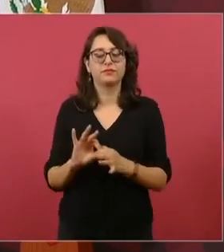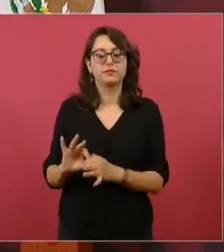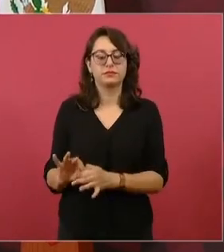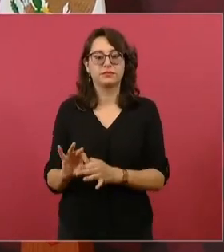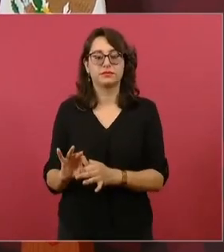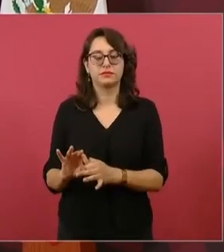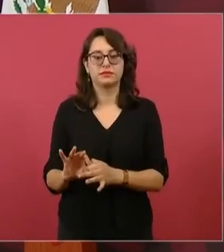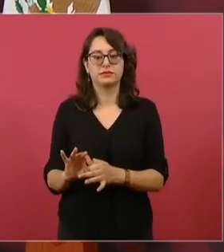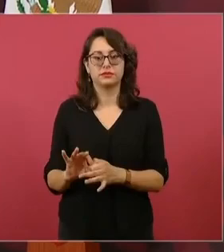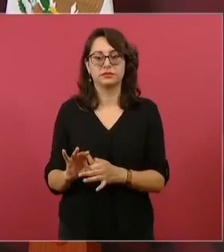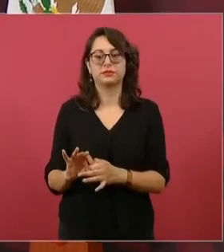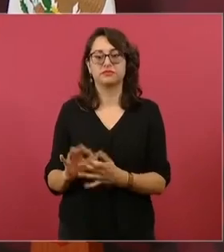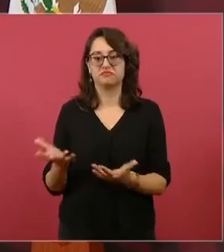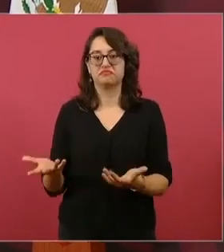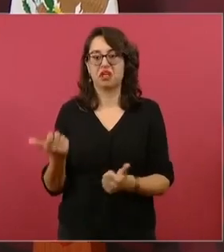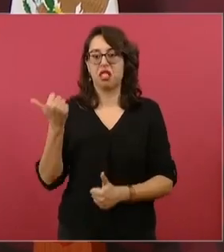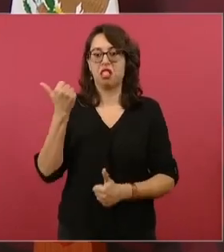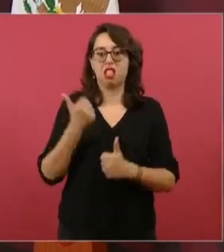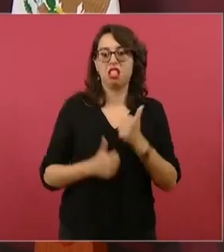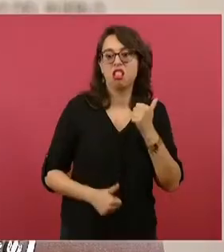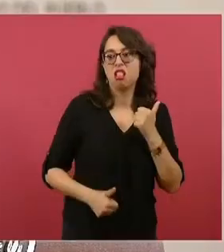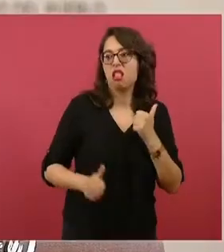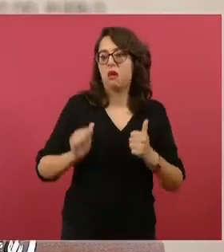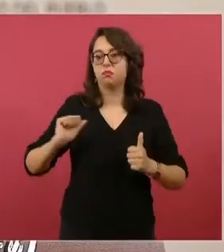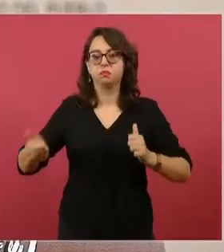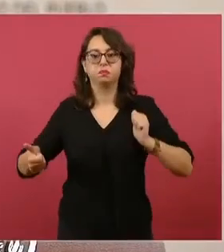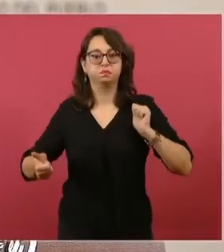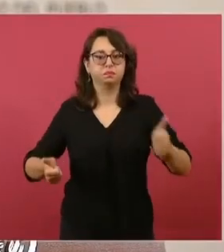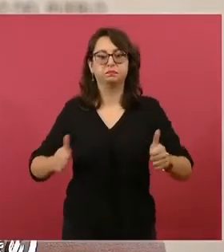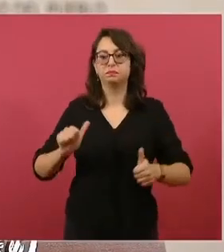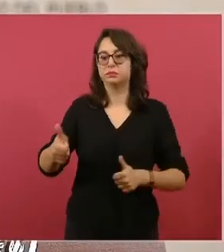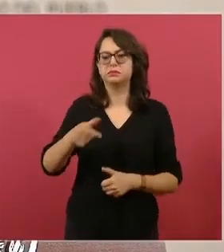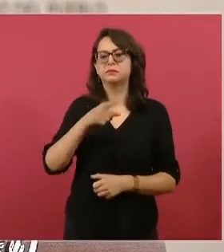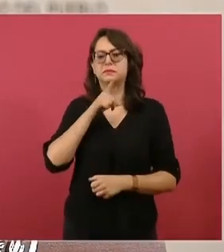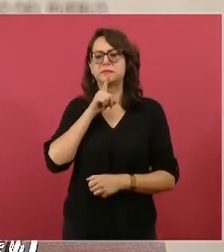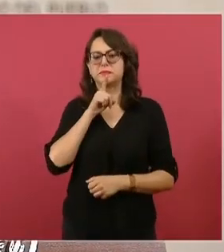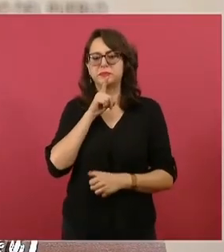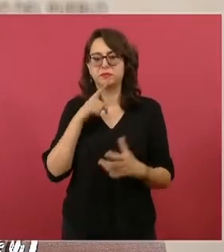porque hay menos desintegración de las familias.